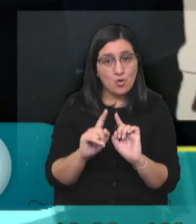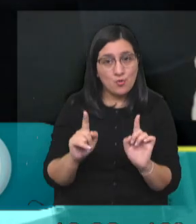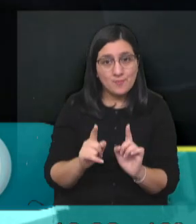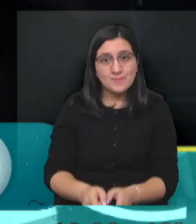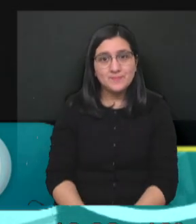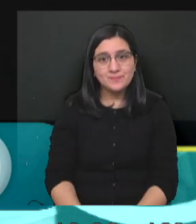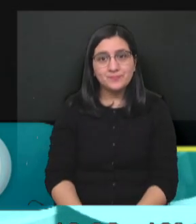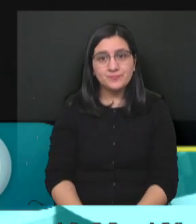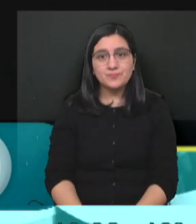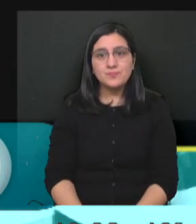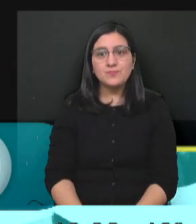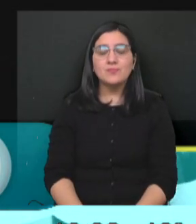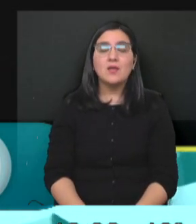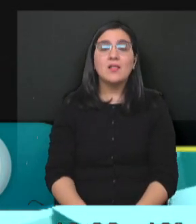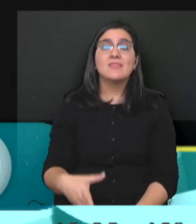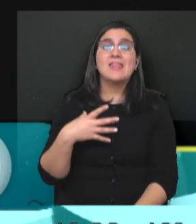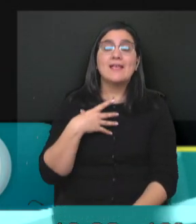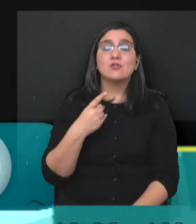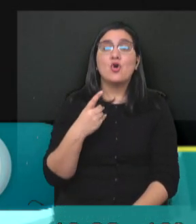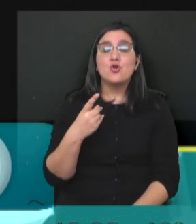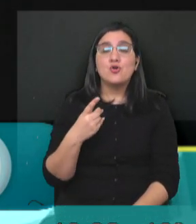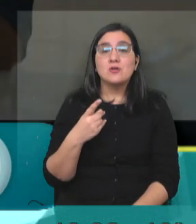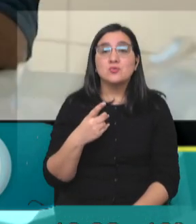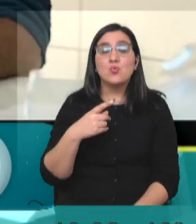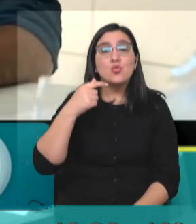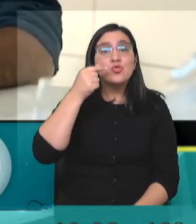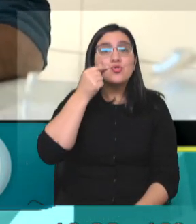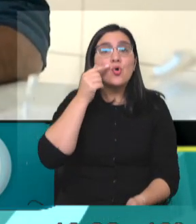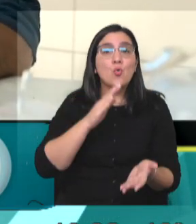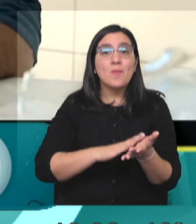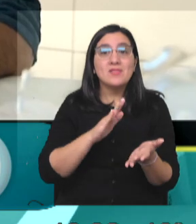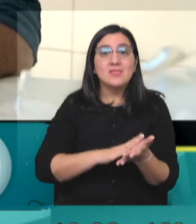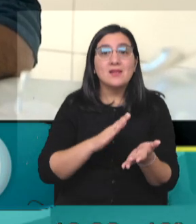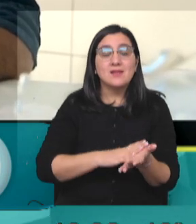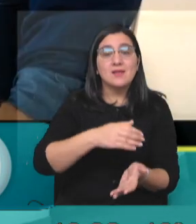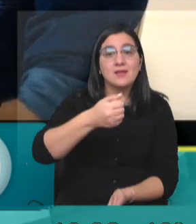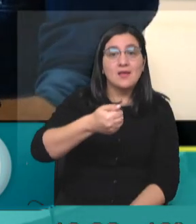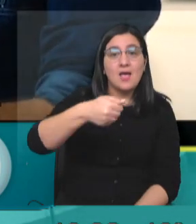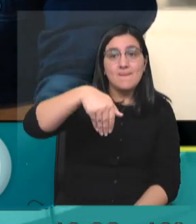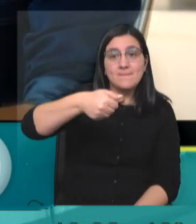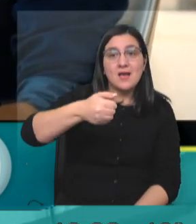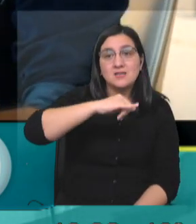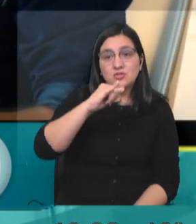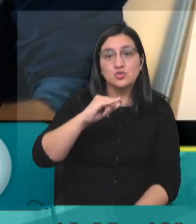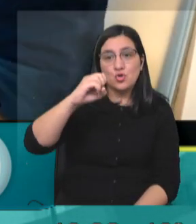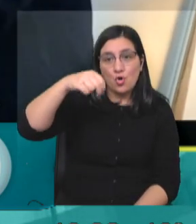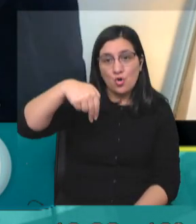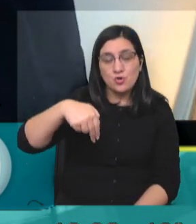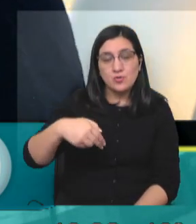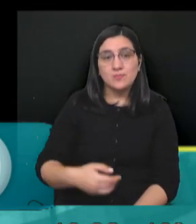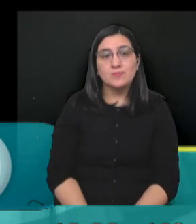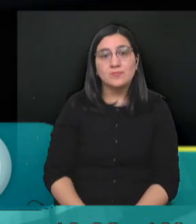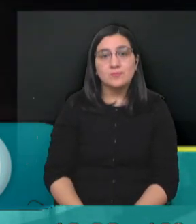Era un marciano. Lo dirige este documental que está en Amazon. Lo dirige Asif